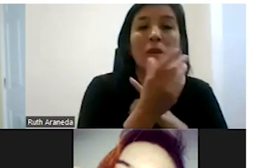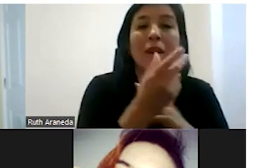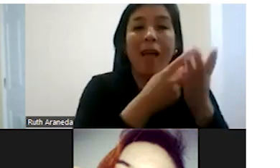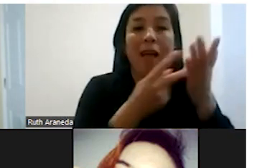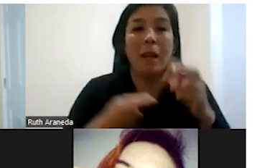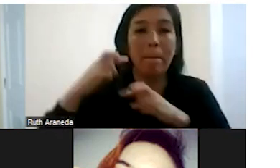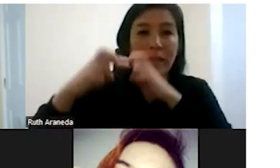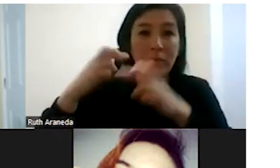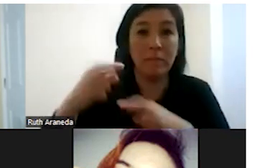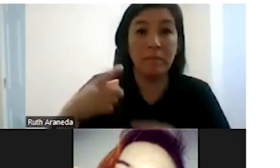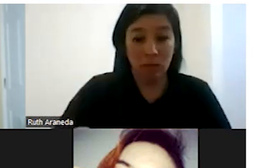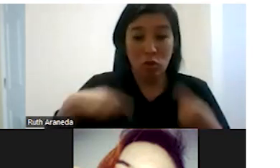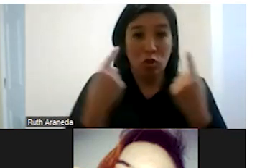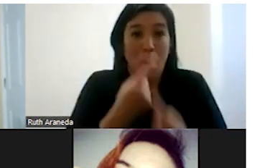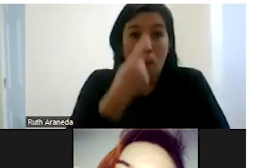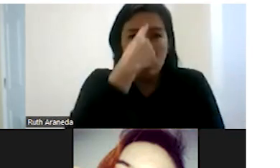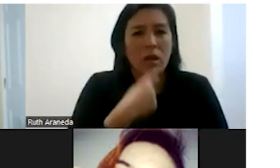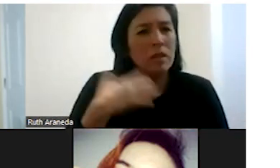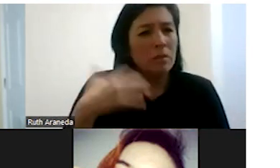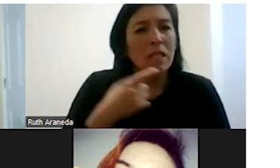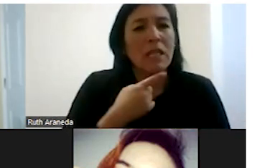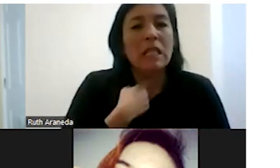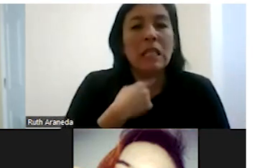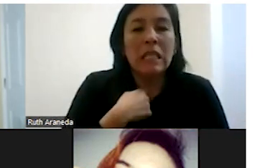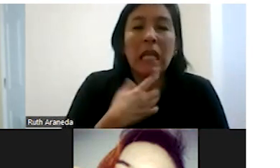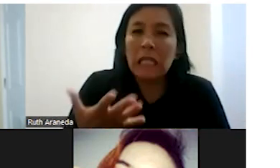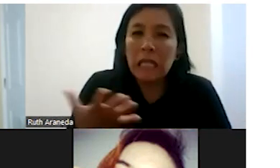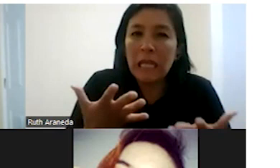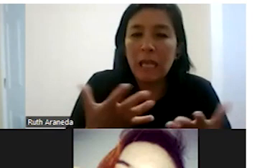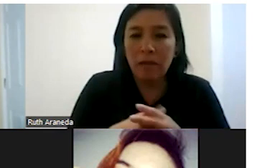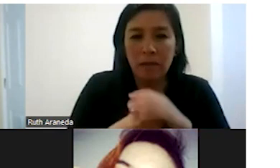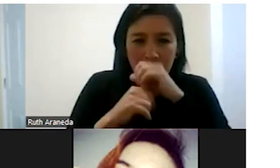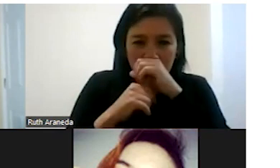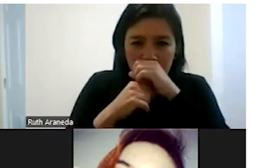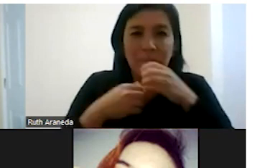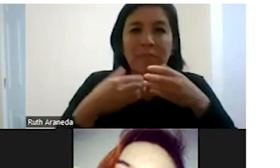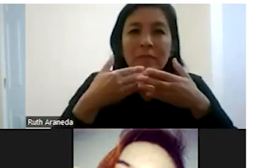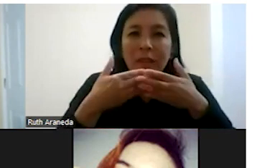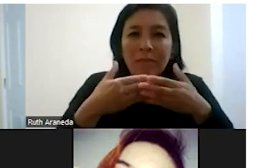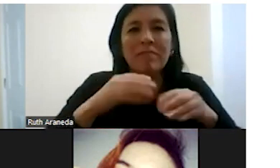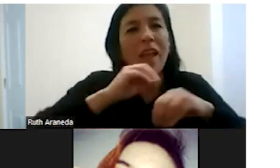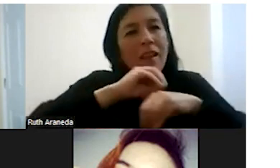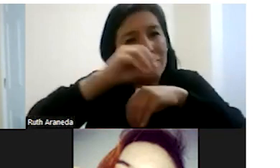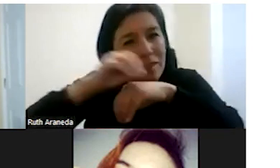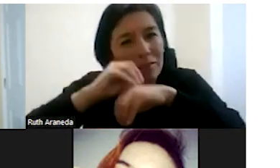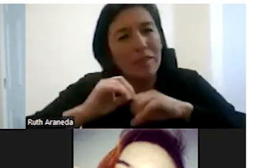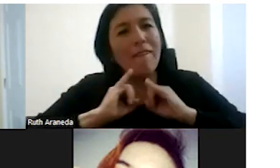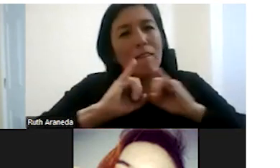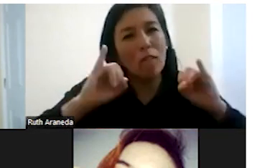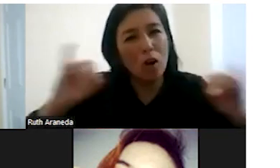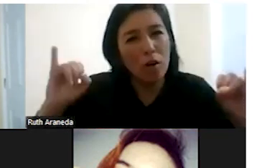Y como museo nos interesa mucho poder abrir estos espacios justamente de lo que estamos hablando,